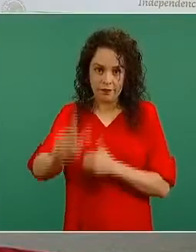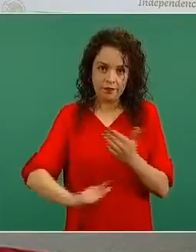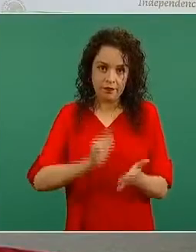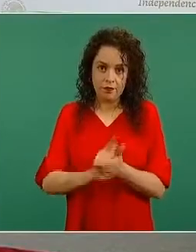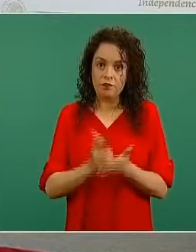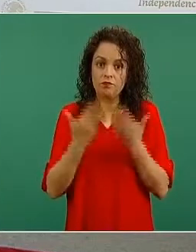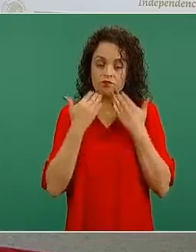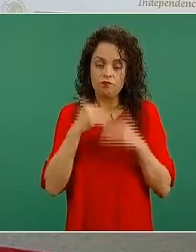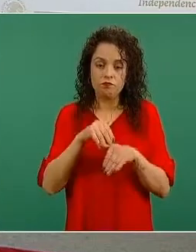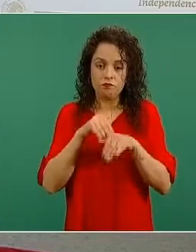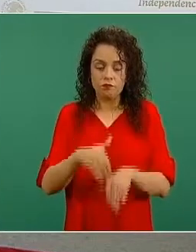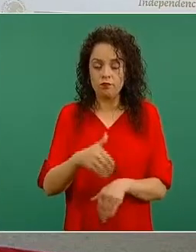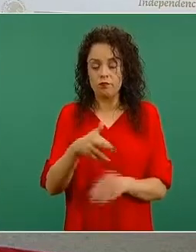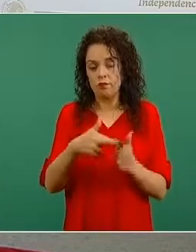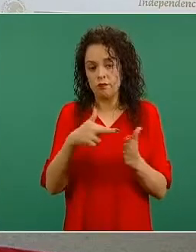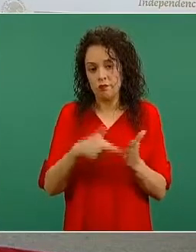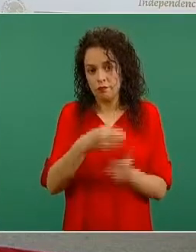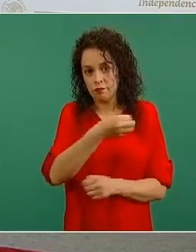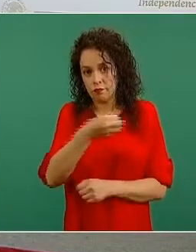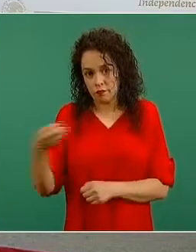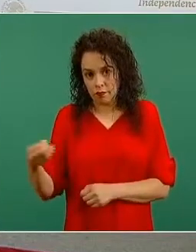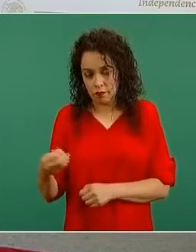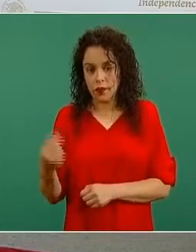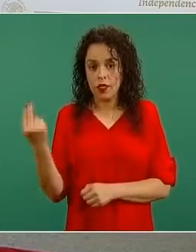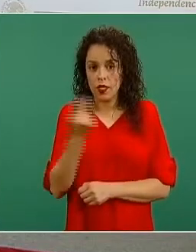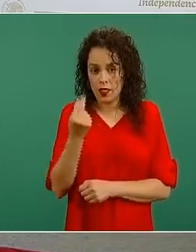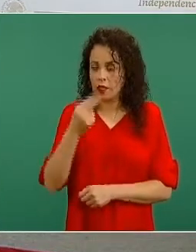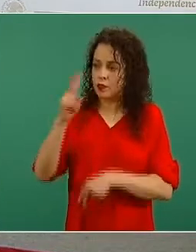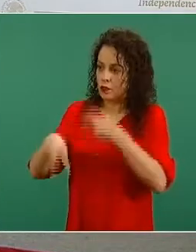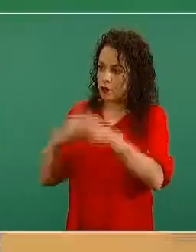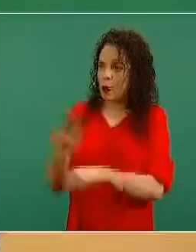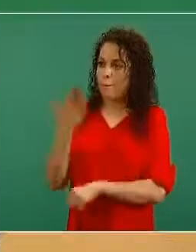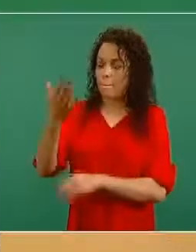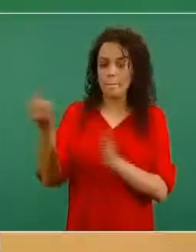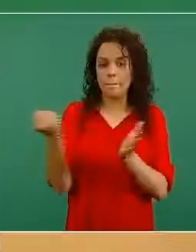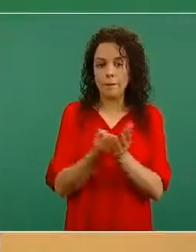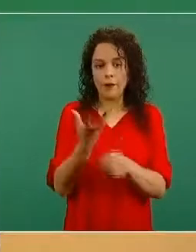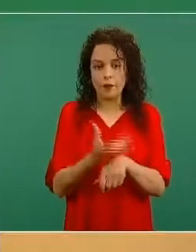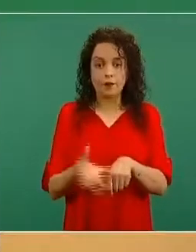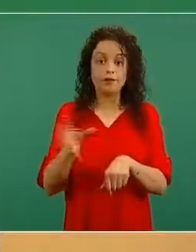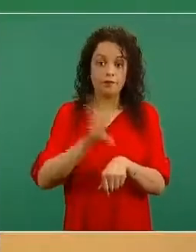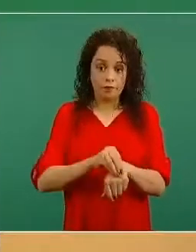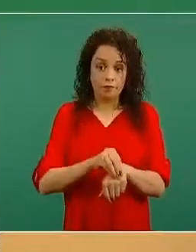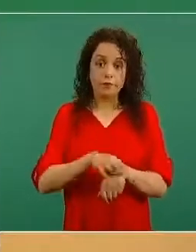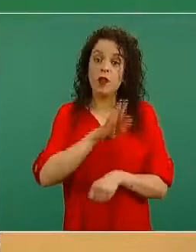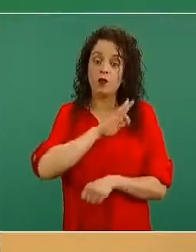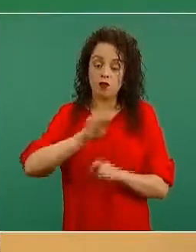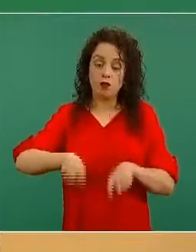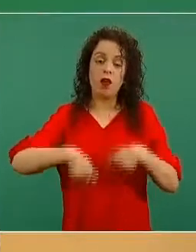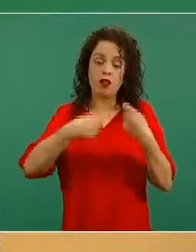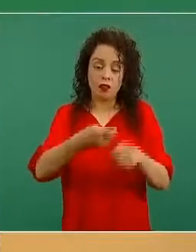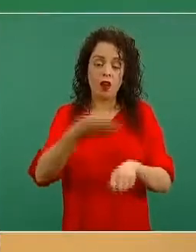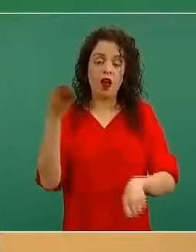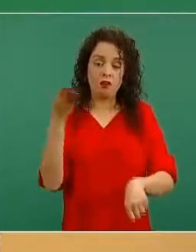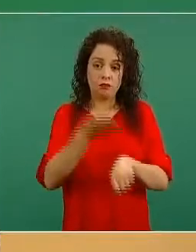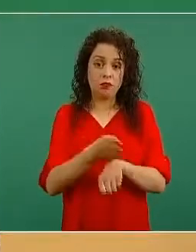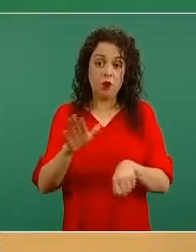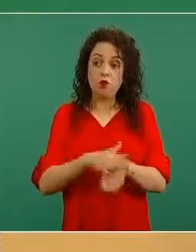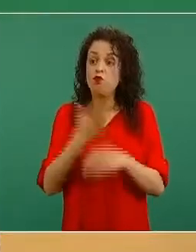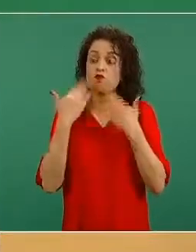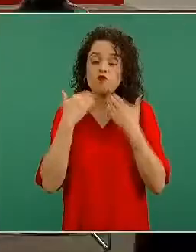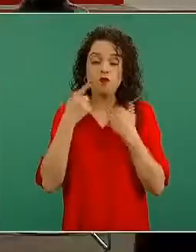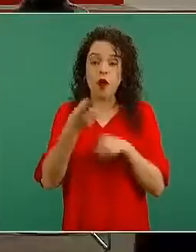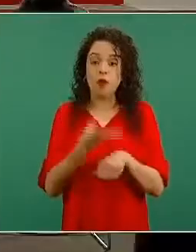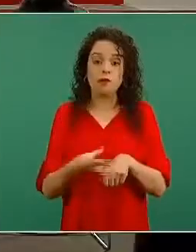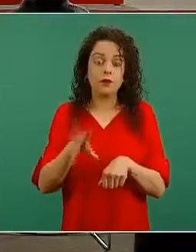reglamentación, y en tanto no se regularice, pues se sujeta de cualquier sanción que